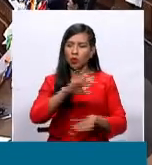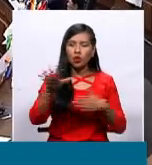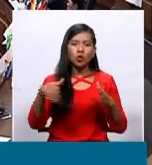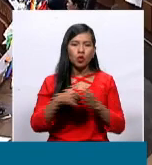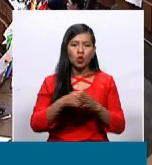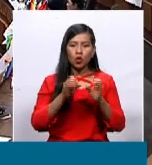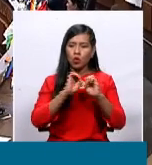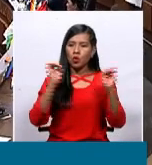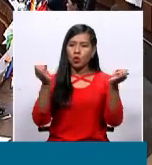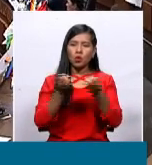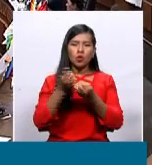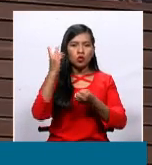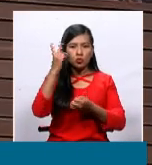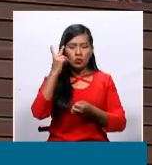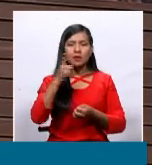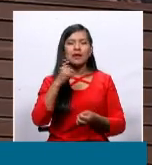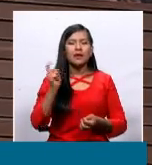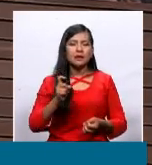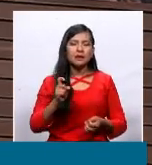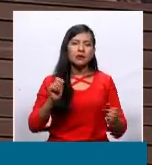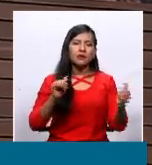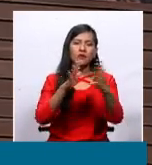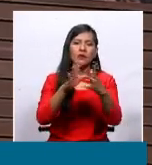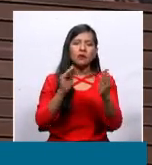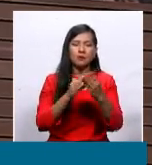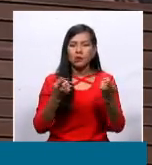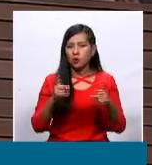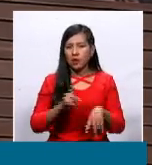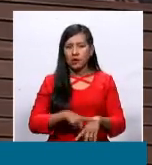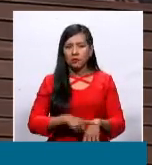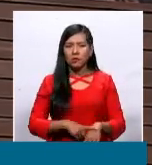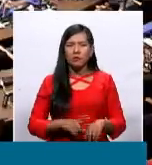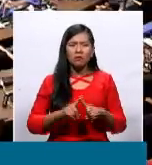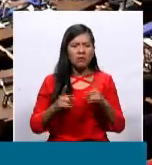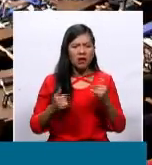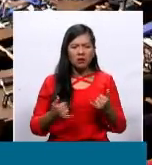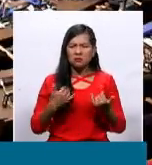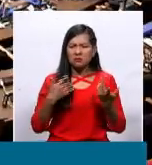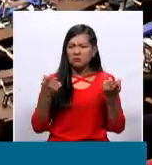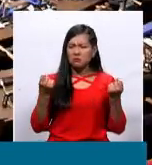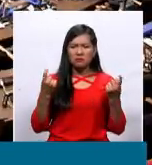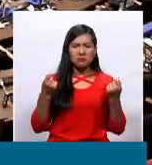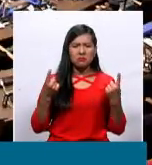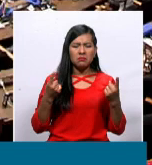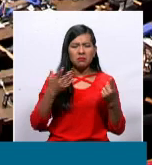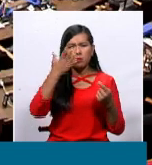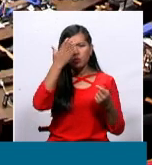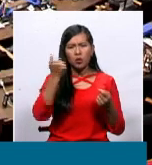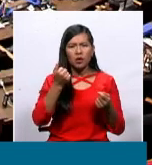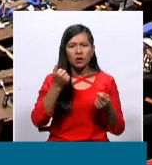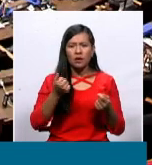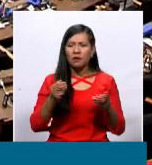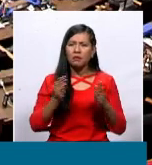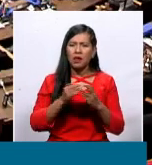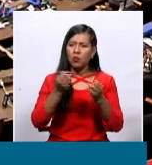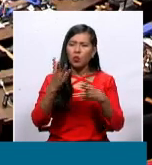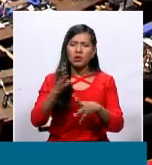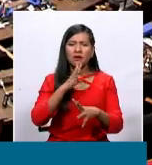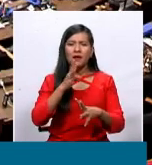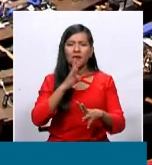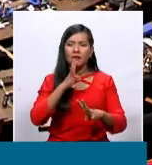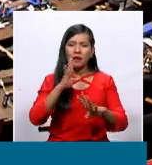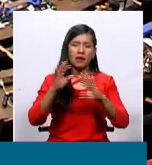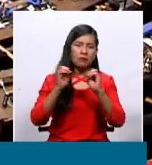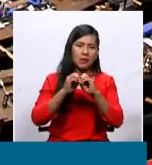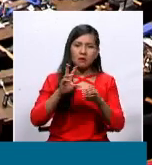organización política necesita afrontar en algún momento. Yo no entiendo por qué se hace de verdad demasiado ruido al respecto, porque a